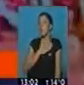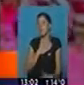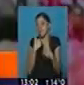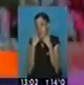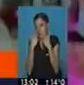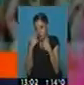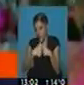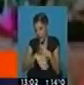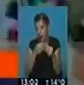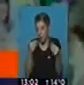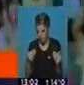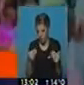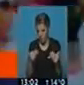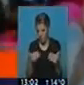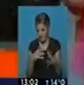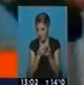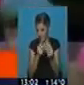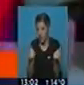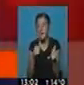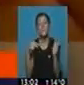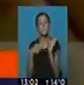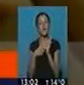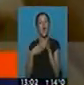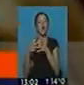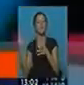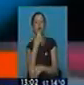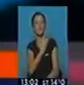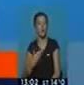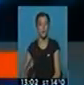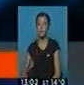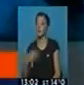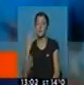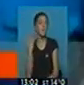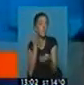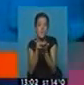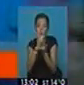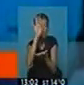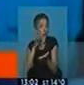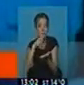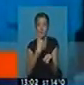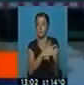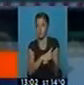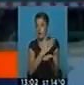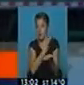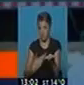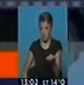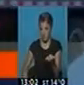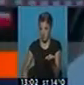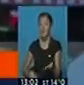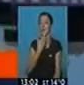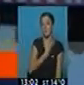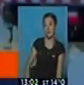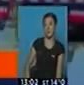va a terminar esto. Lo que pasa es que me parece que para la oposición ya no le queda otra que pedir el revocatorio, y para el chavismo muy difícil es el revocatorio